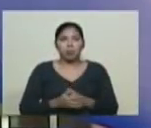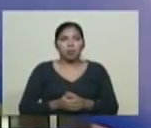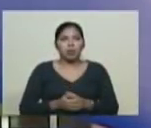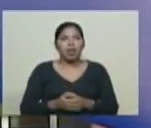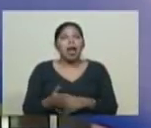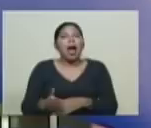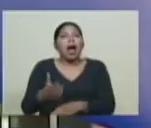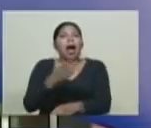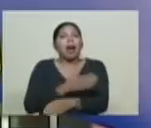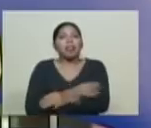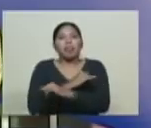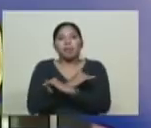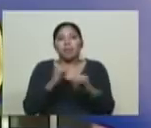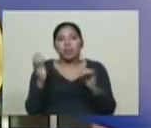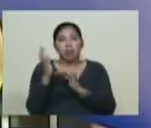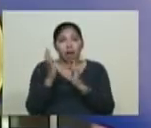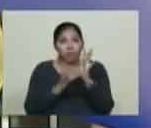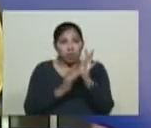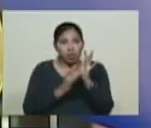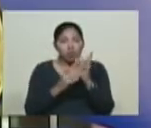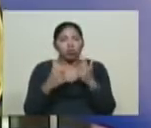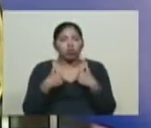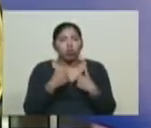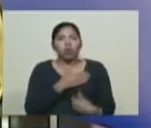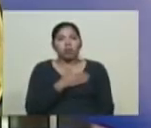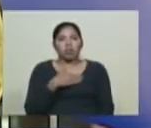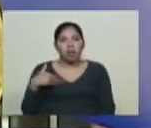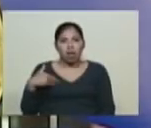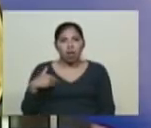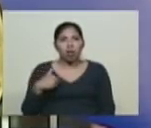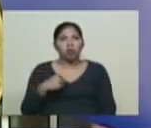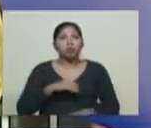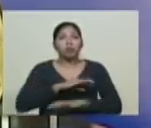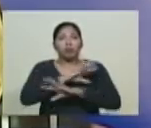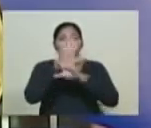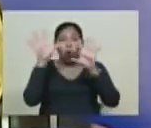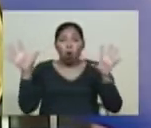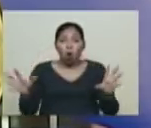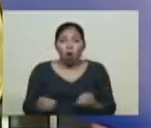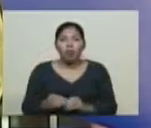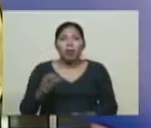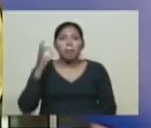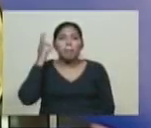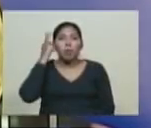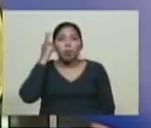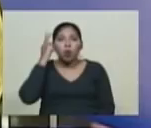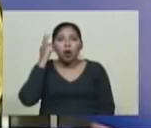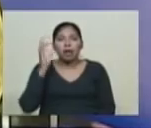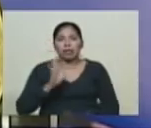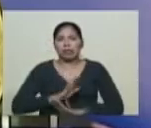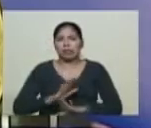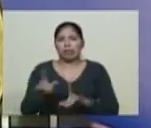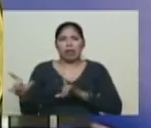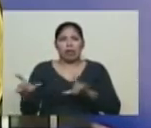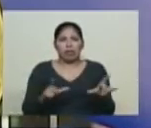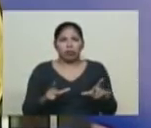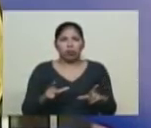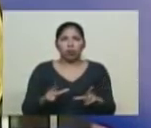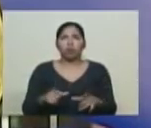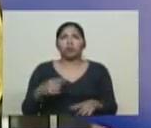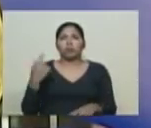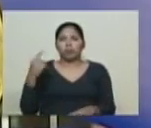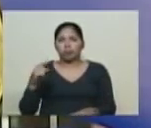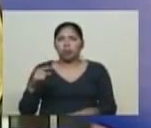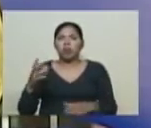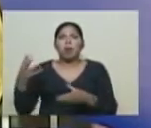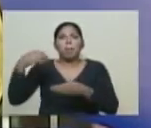que termine el mes de abril, yo quiero que todas las embarazadas del país ya estén certificadas en el plan de